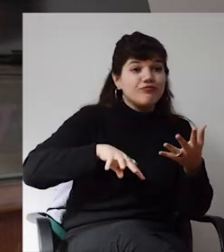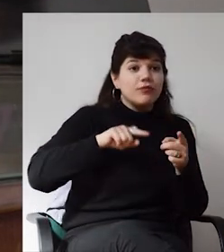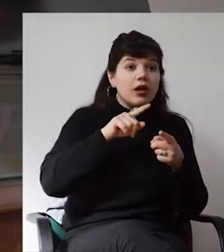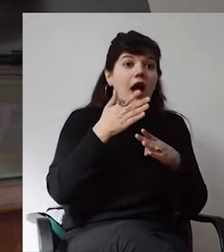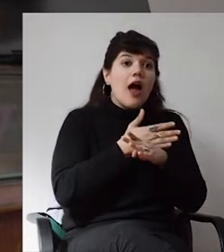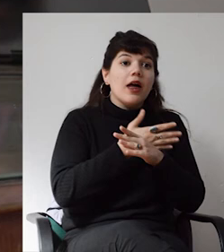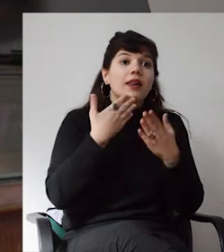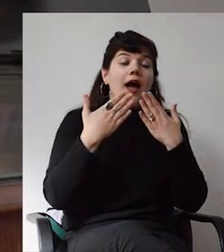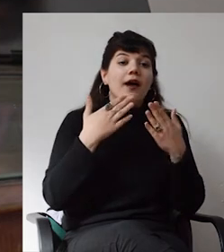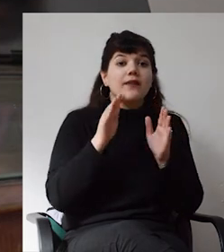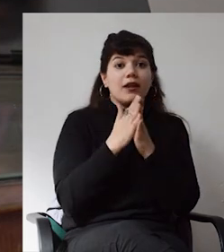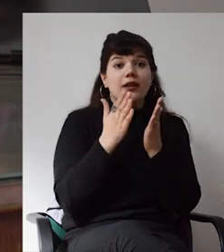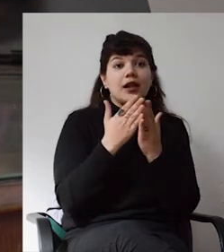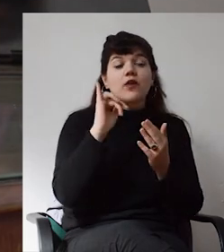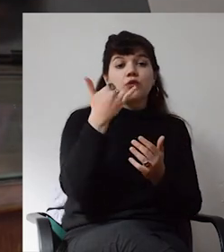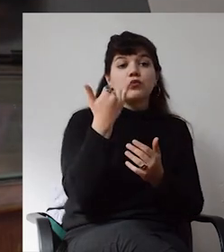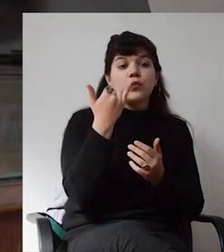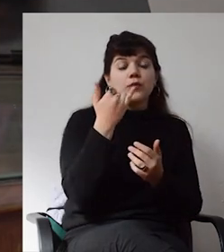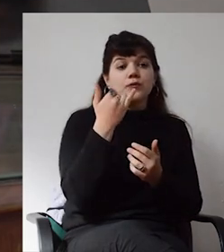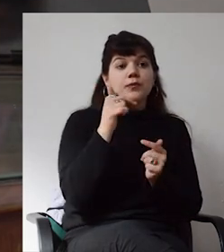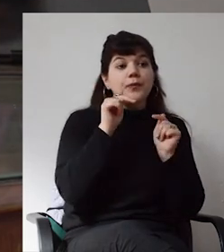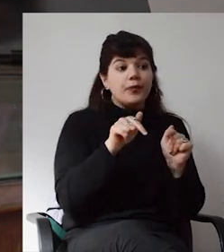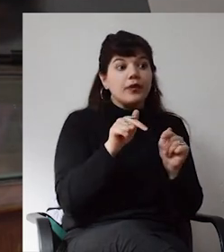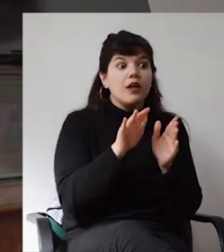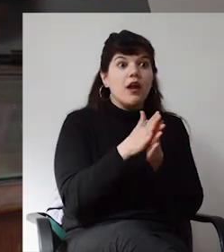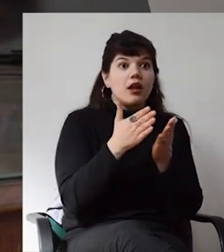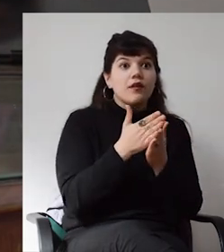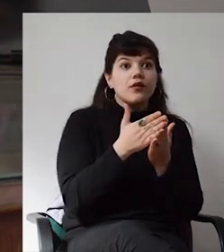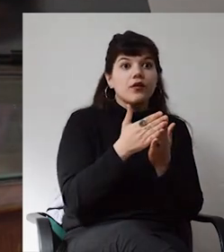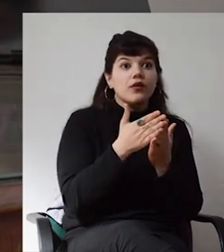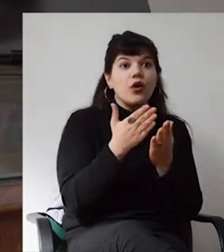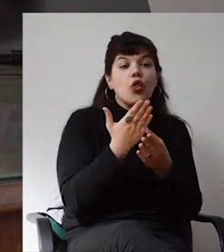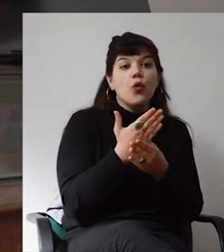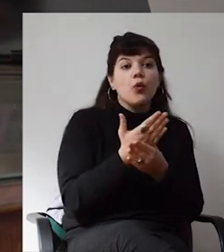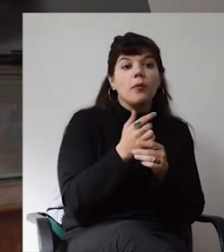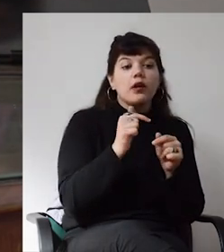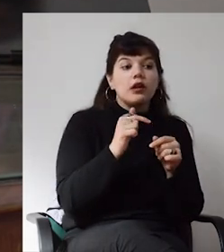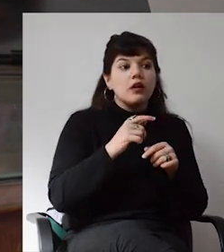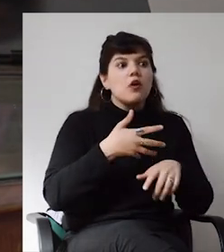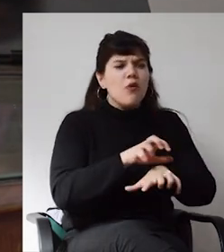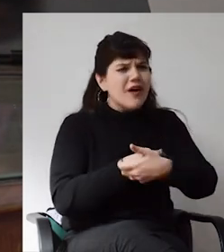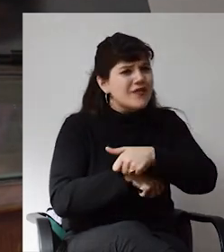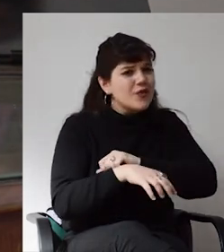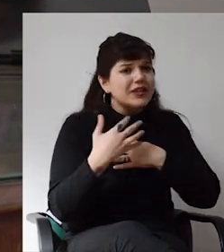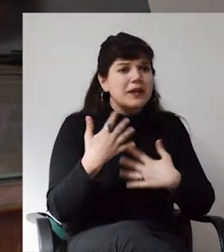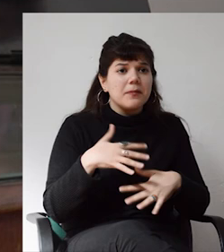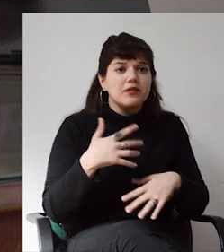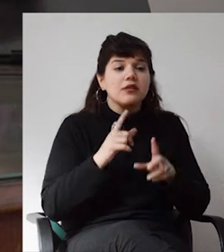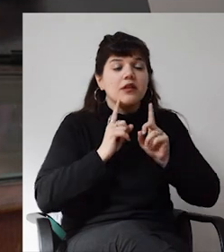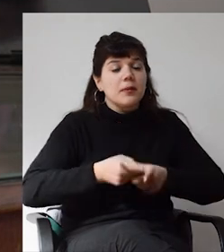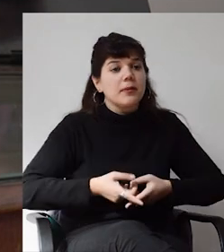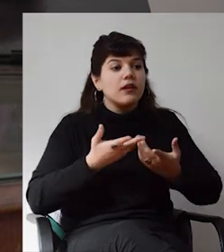hacía referencia a Luis del Libro Azul, que es un documento que llevó mucho esfuerzo y